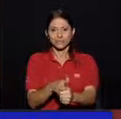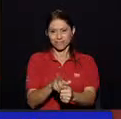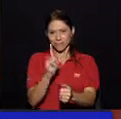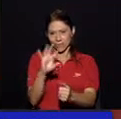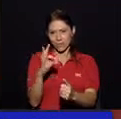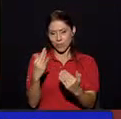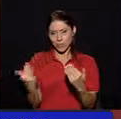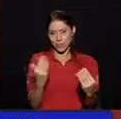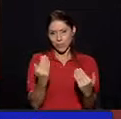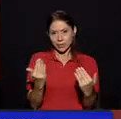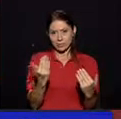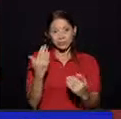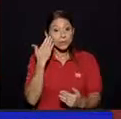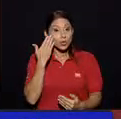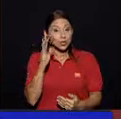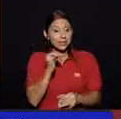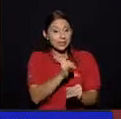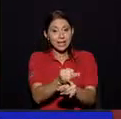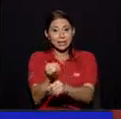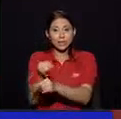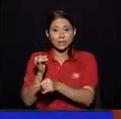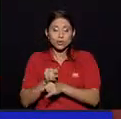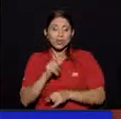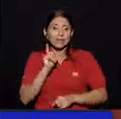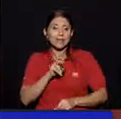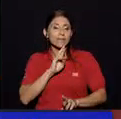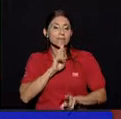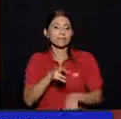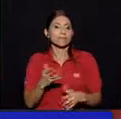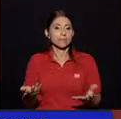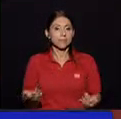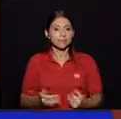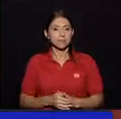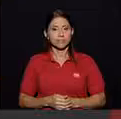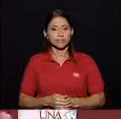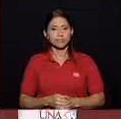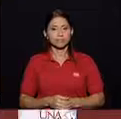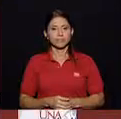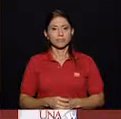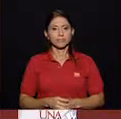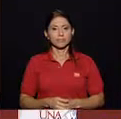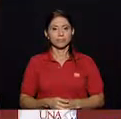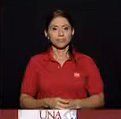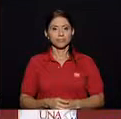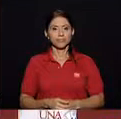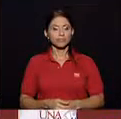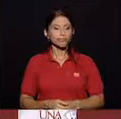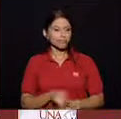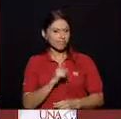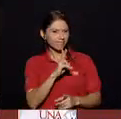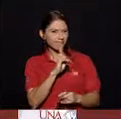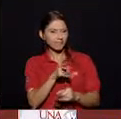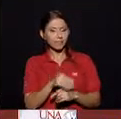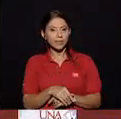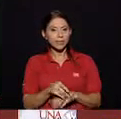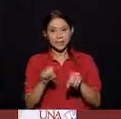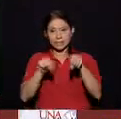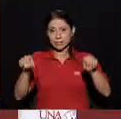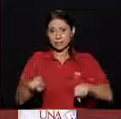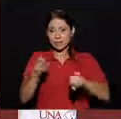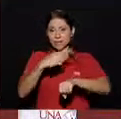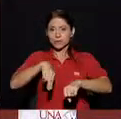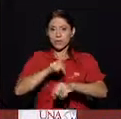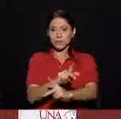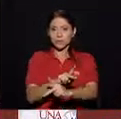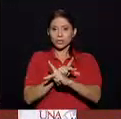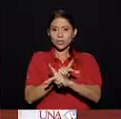que protegen, pero sin denuncia no se puede activar el Sistema Nacional de Protección. Sin denuncia no podemos aplicar el Código de la Niñez